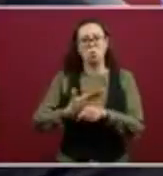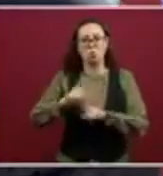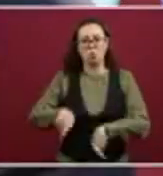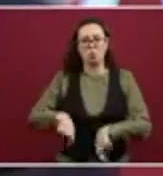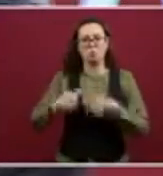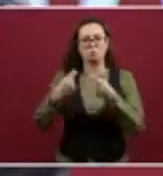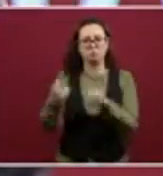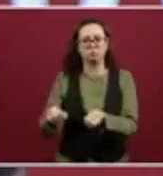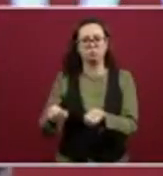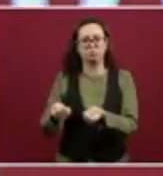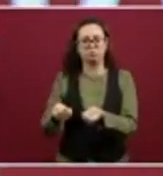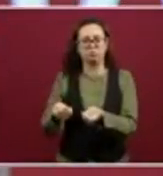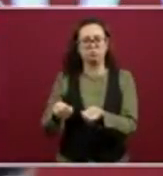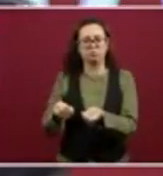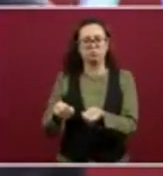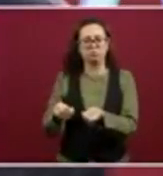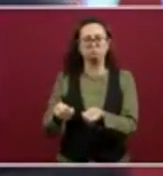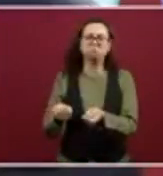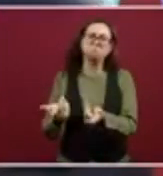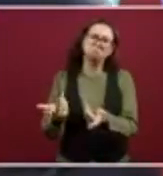o